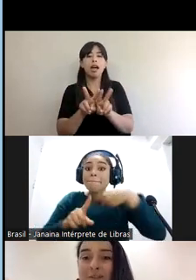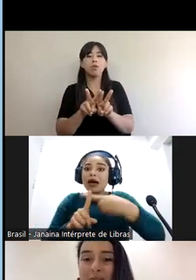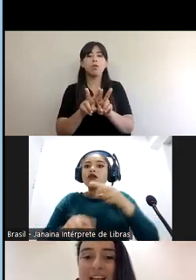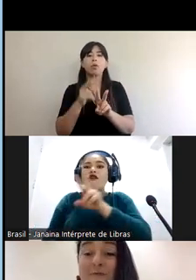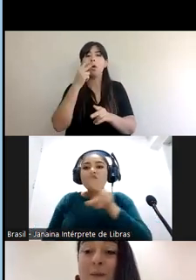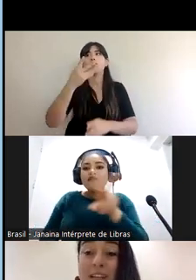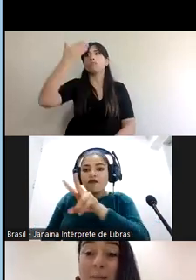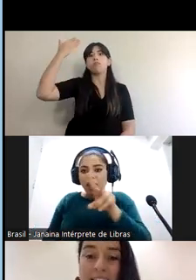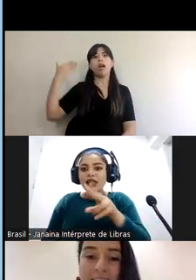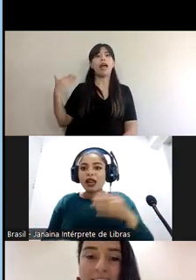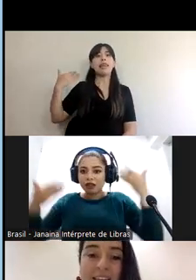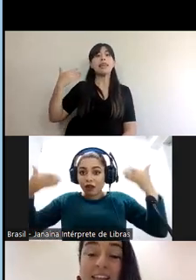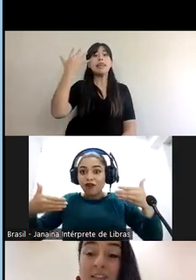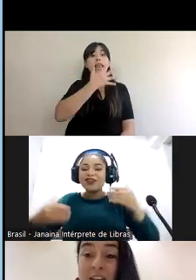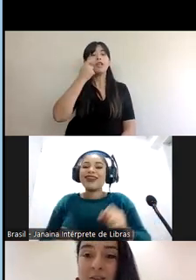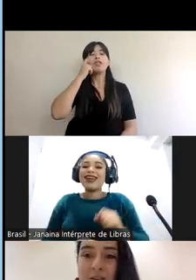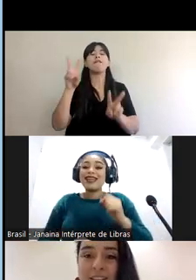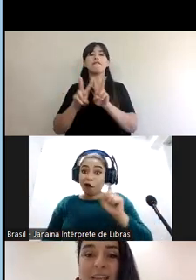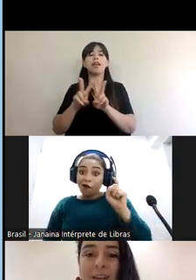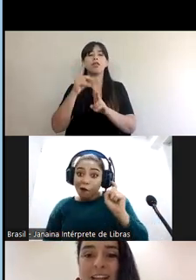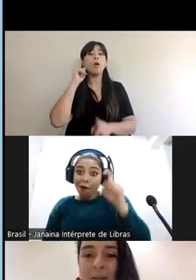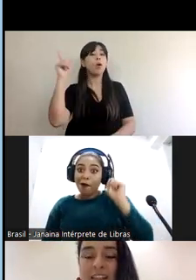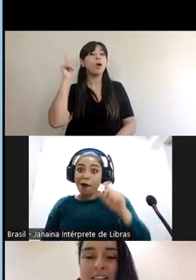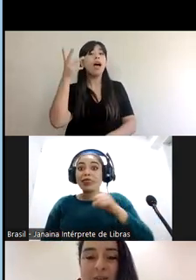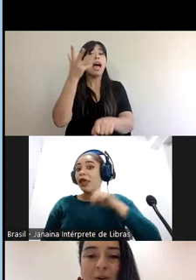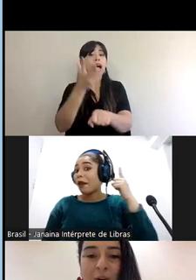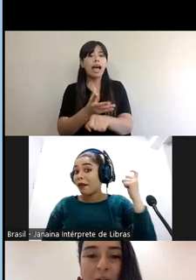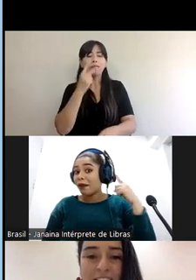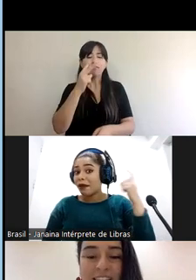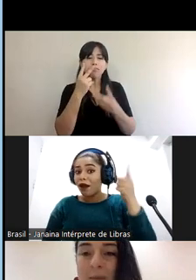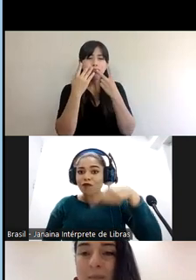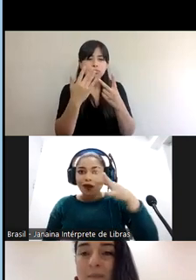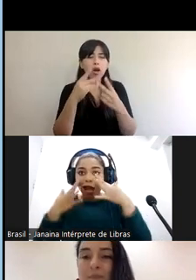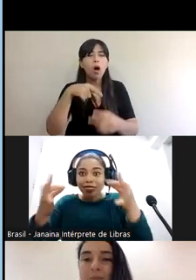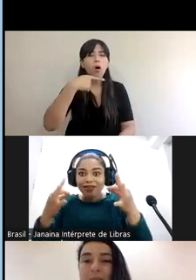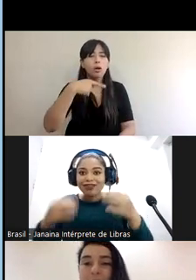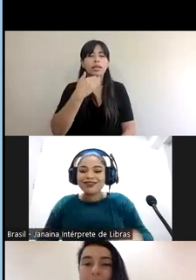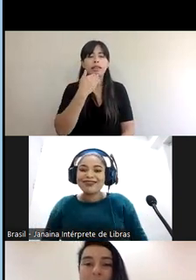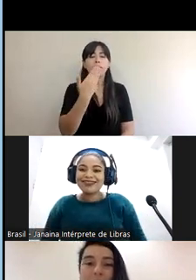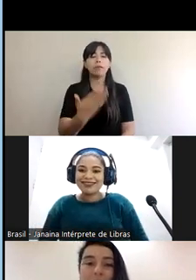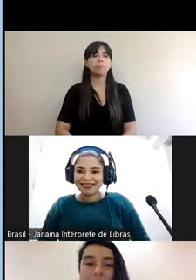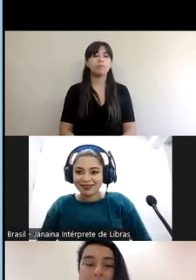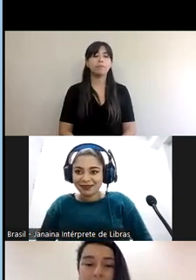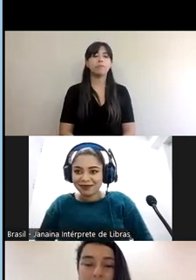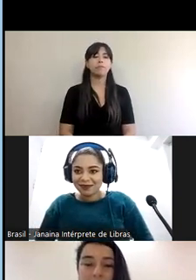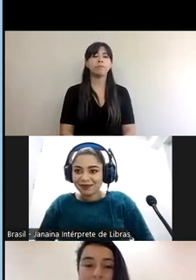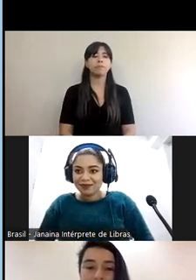negro. Voy a poner play, tiene sonido, así que para que tomen atención los oyentes también.